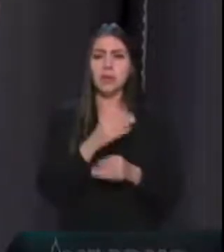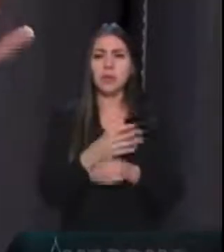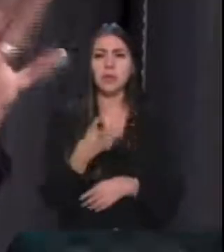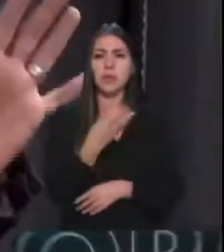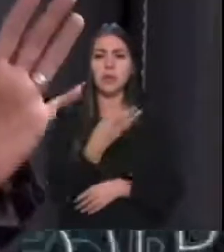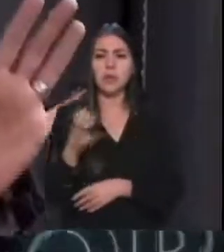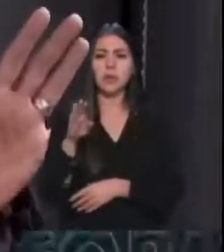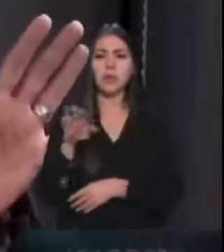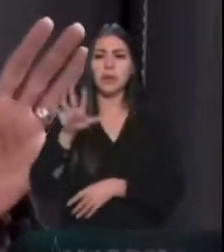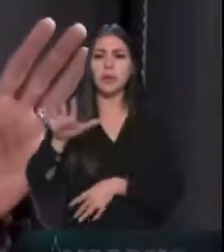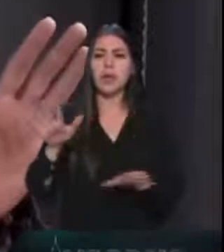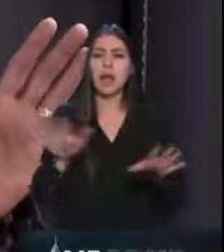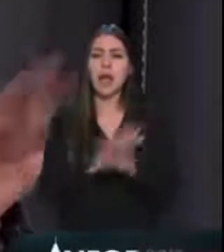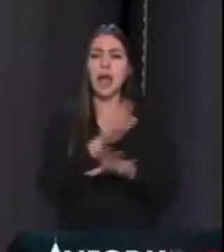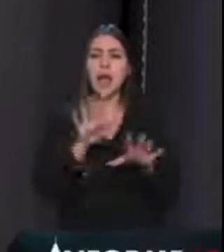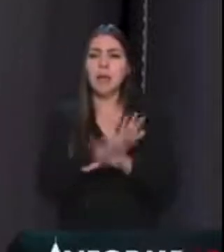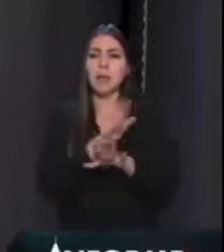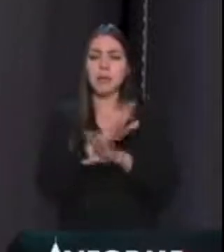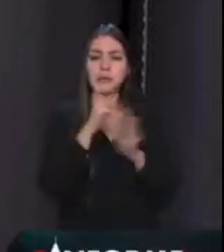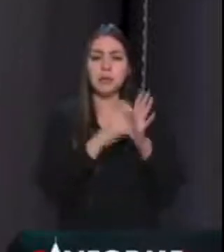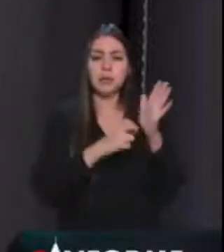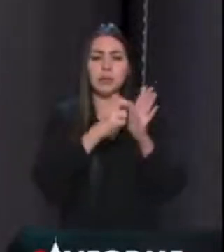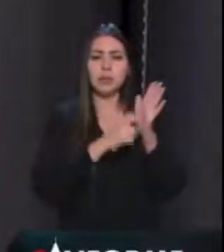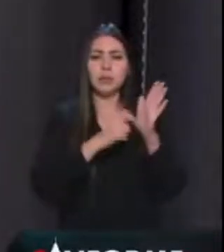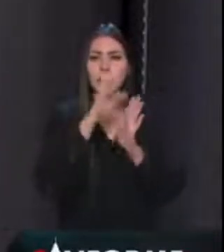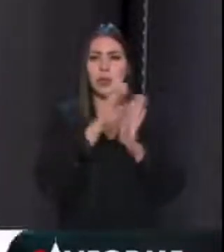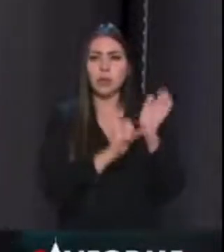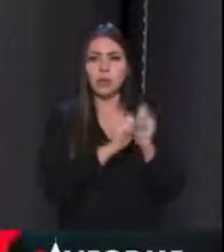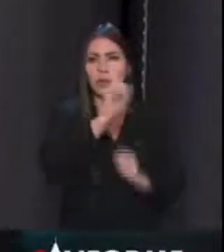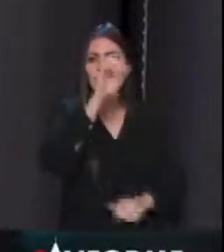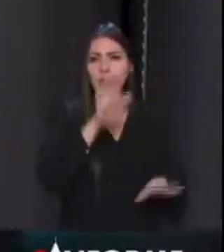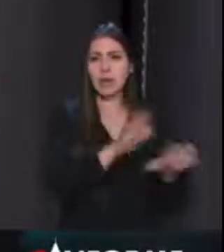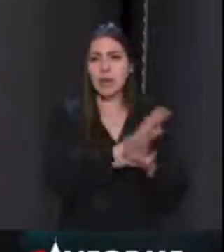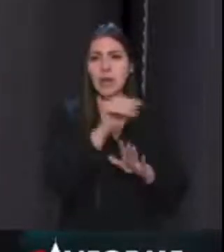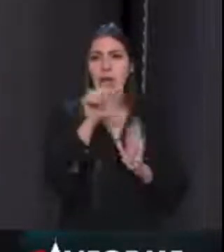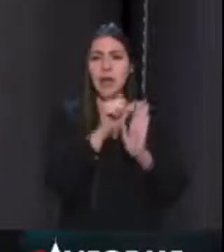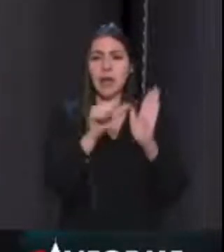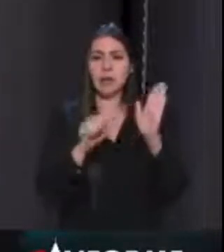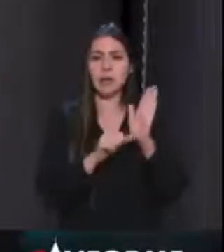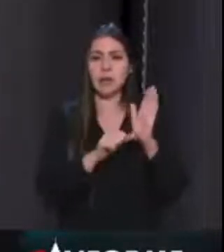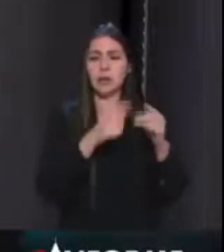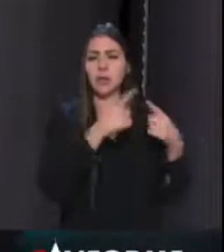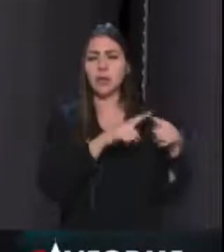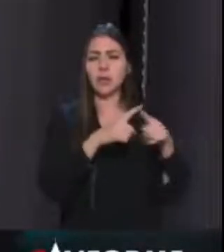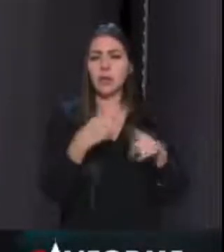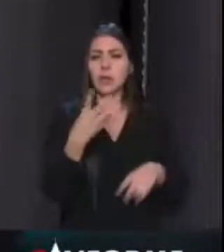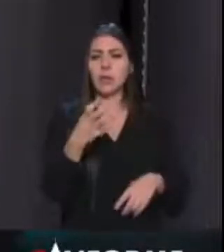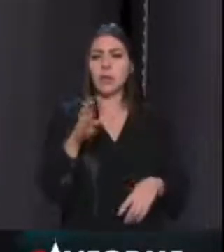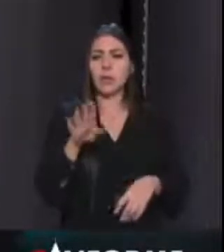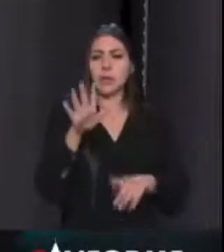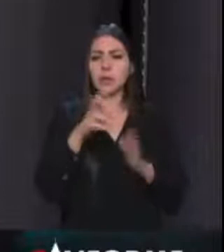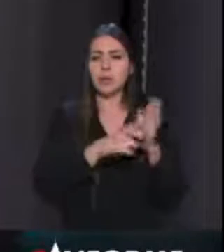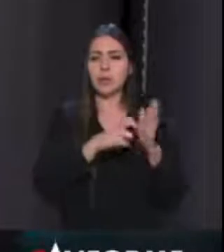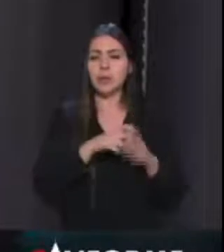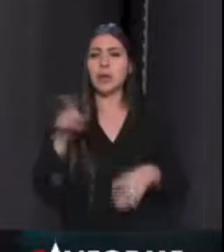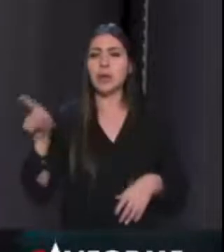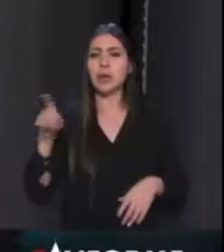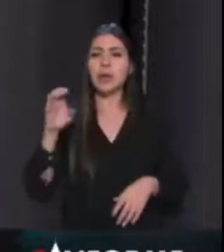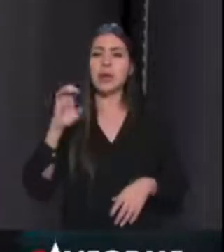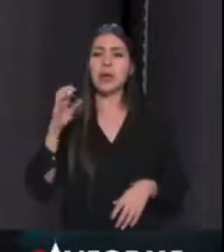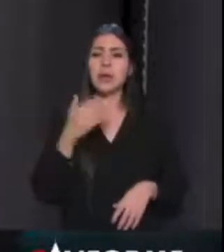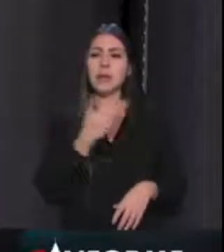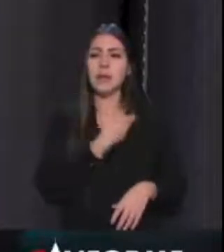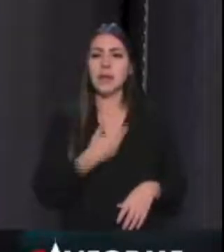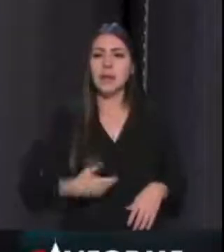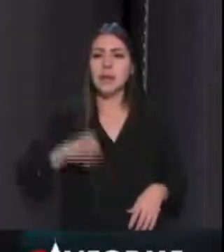495 modificaciones a la Constitución. 495 artículos modificados. Solo Peña Nieto modificó